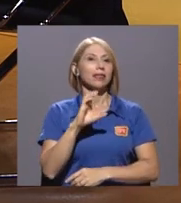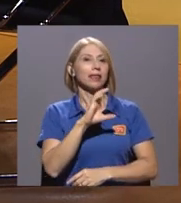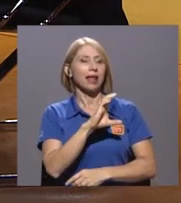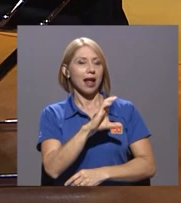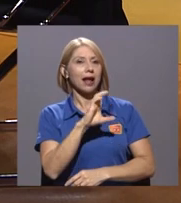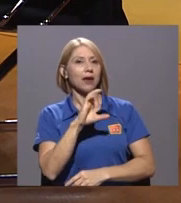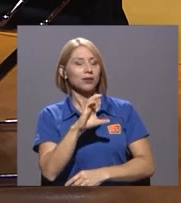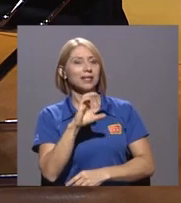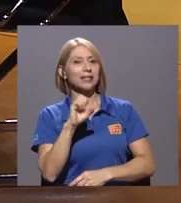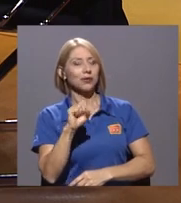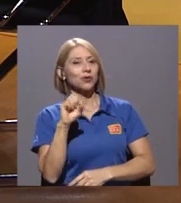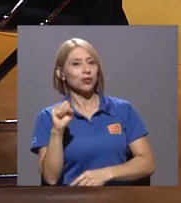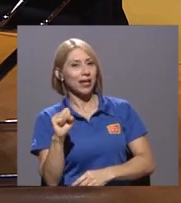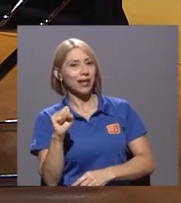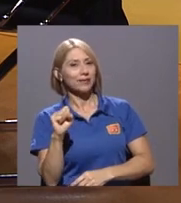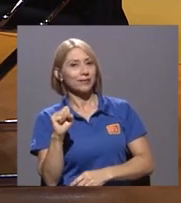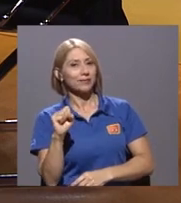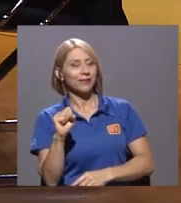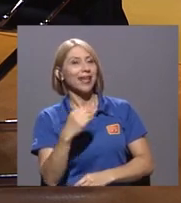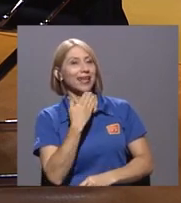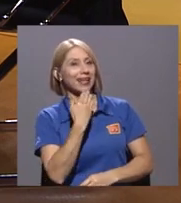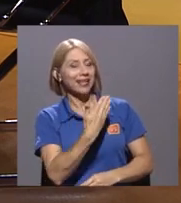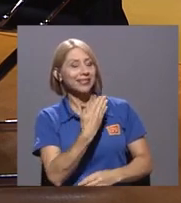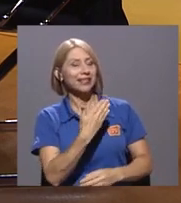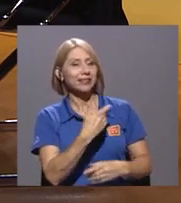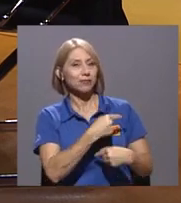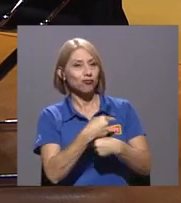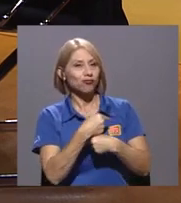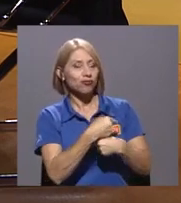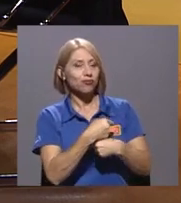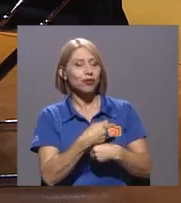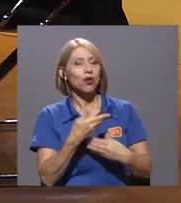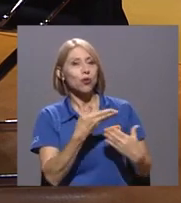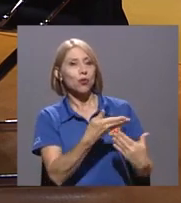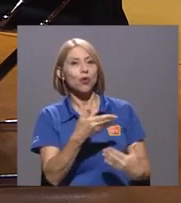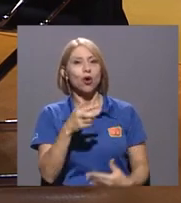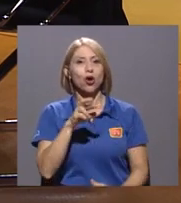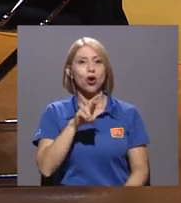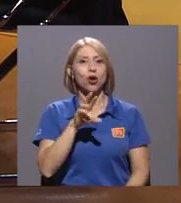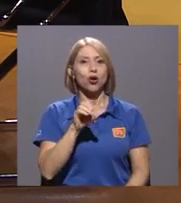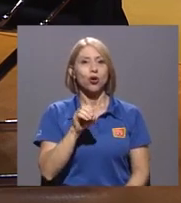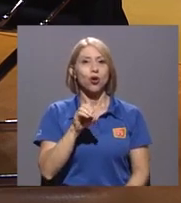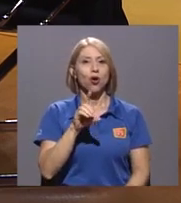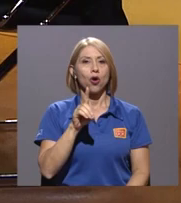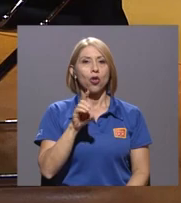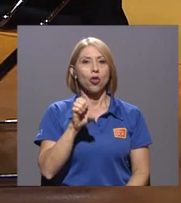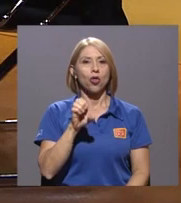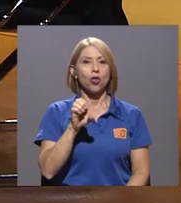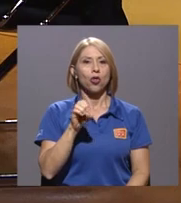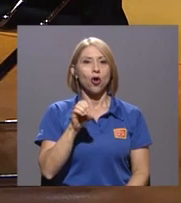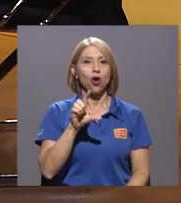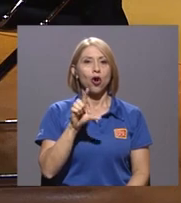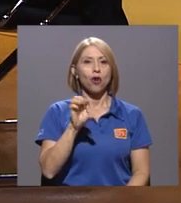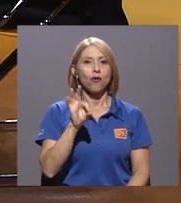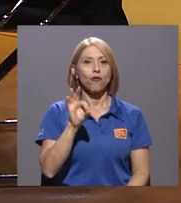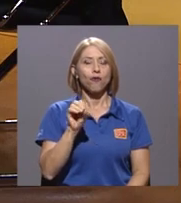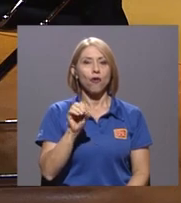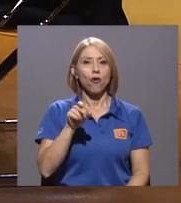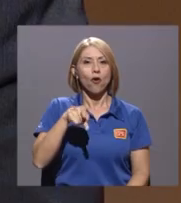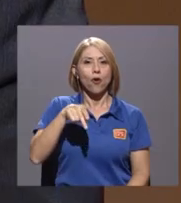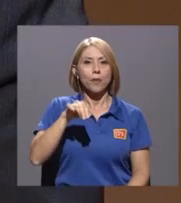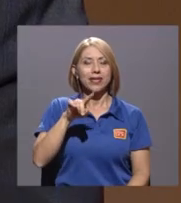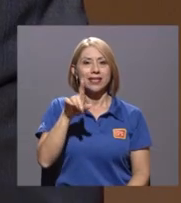de seguro social gracias don rodolfo alone rodolfo pizza quien ha estado en el